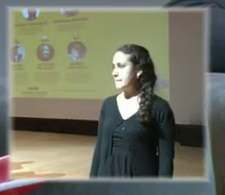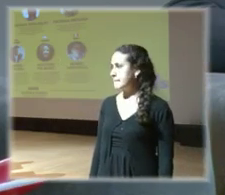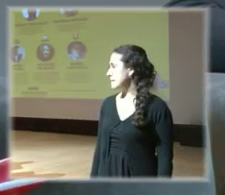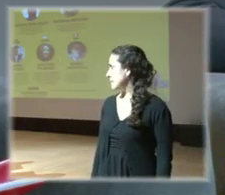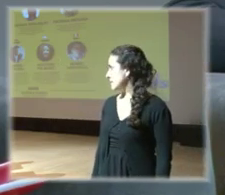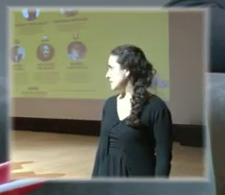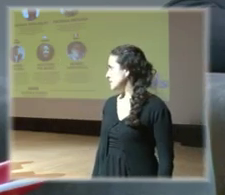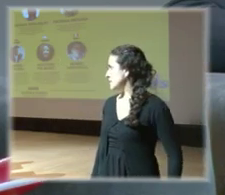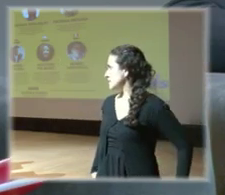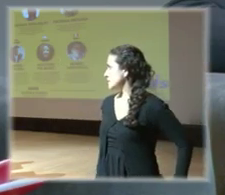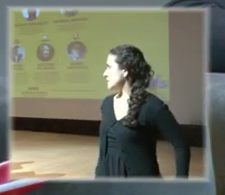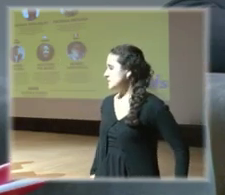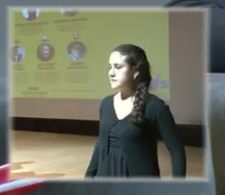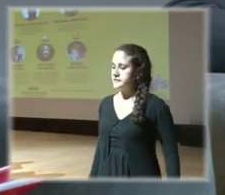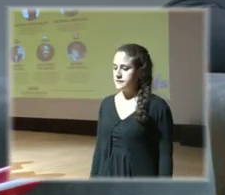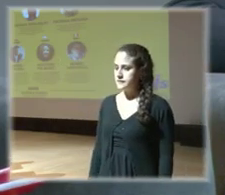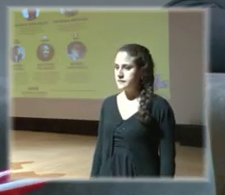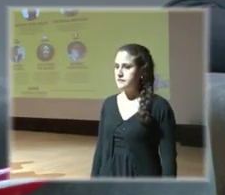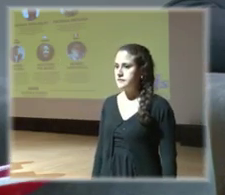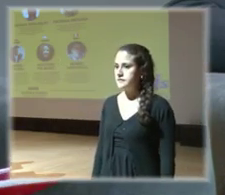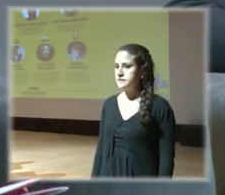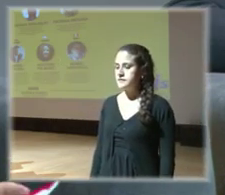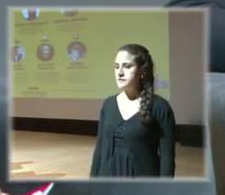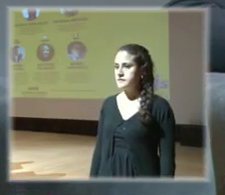lo posible.